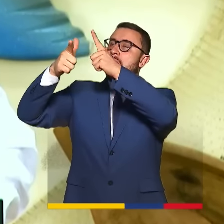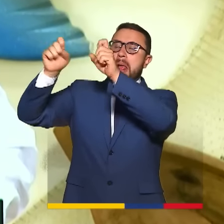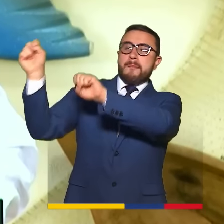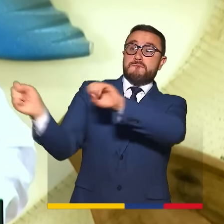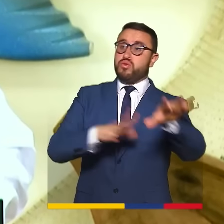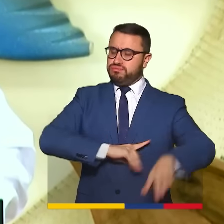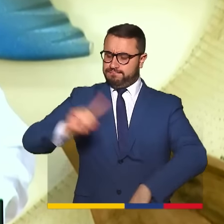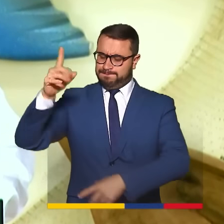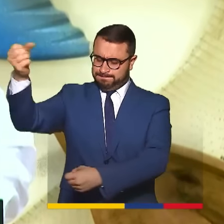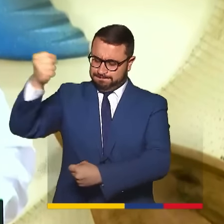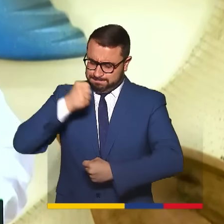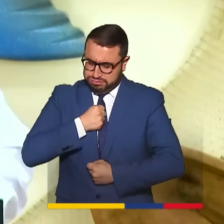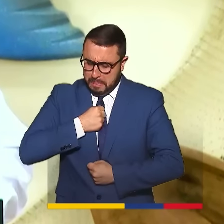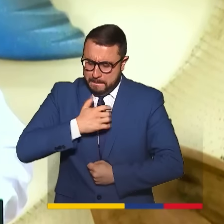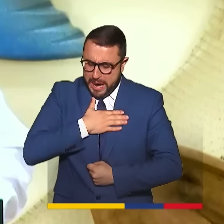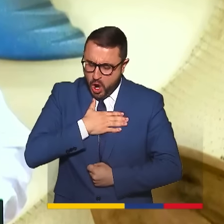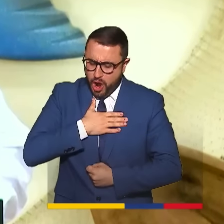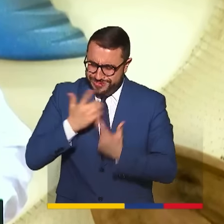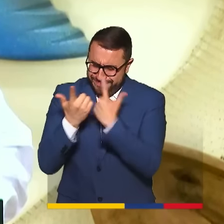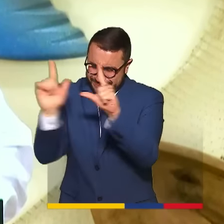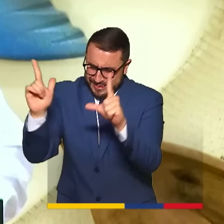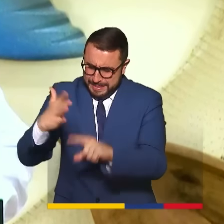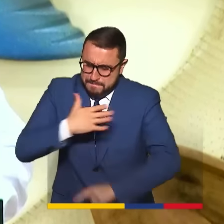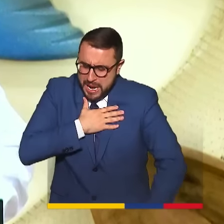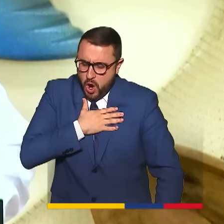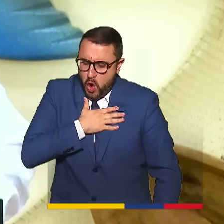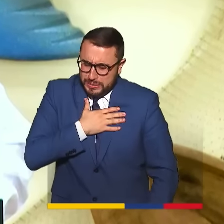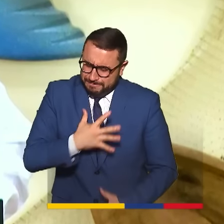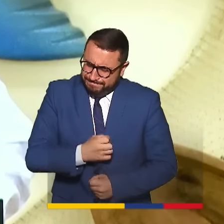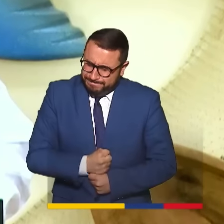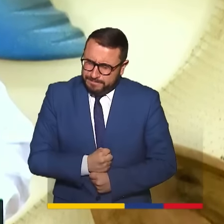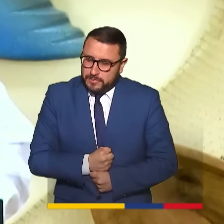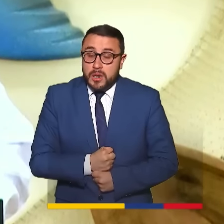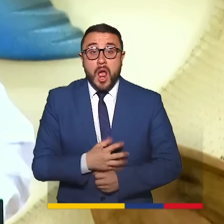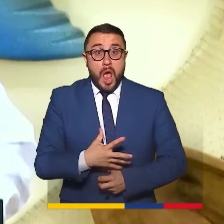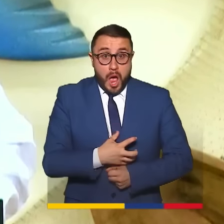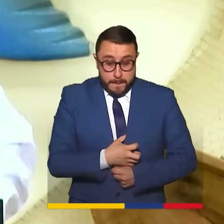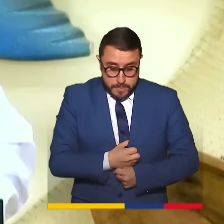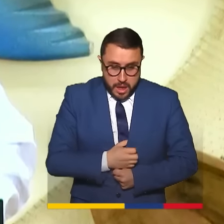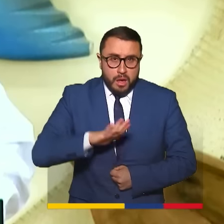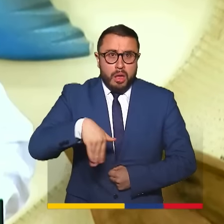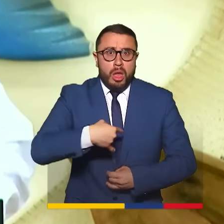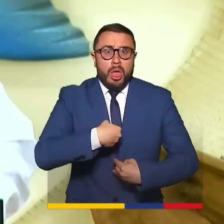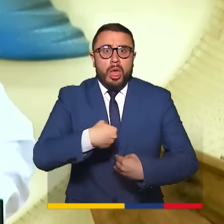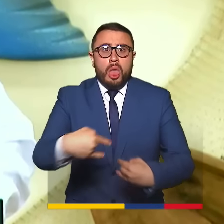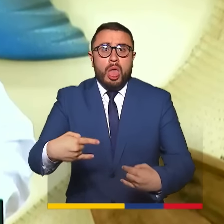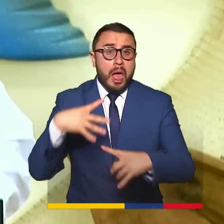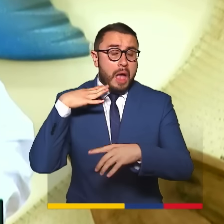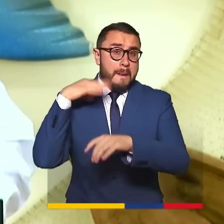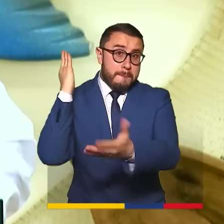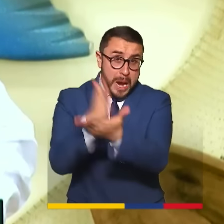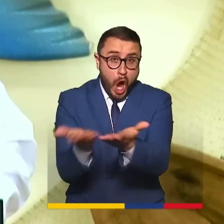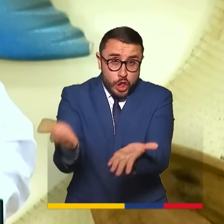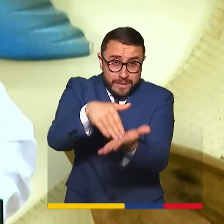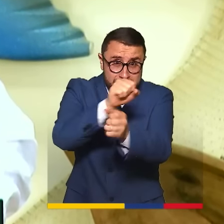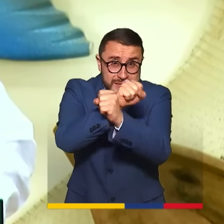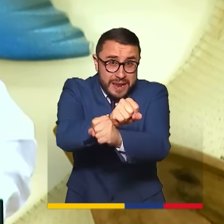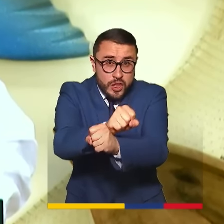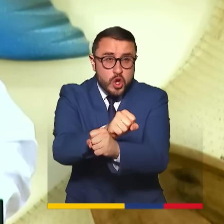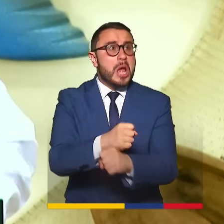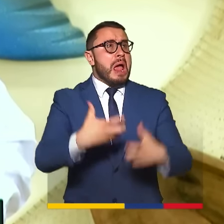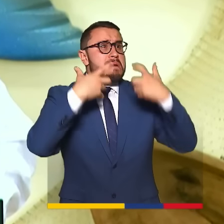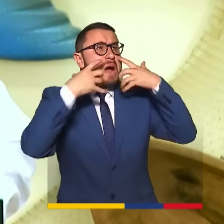El hambre no es la excusa para dejarnos llevarnos a la esclavitud. El terror, la mentira